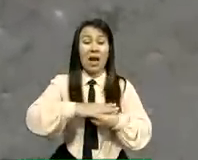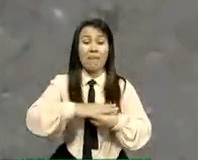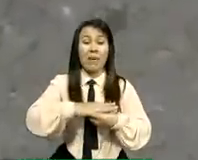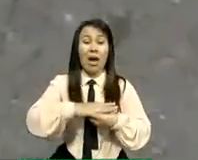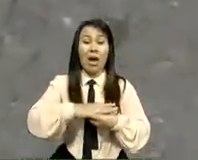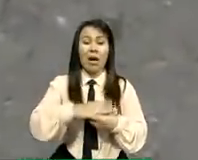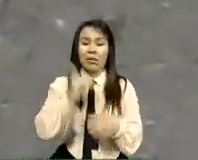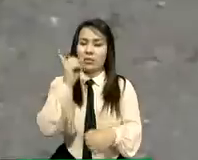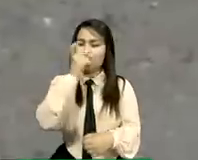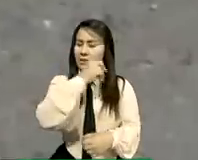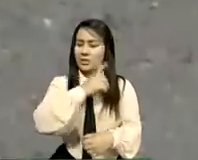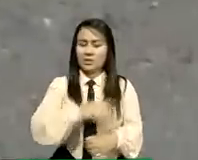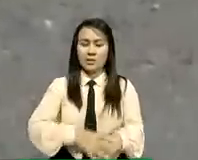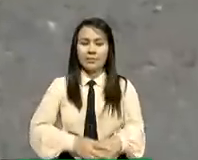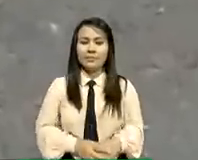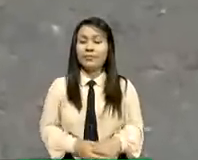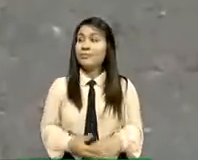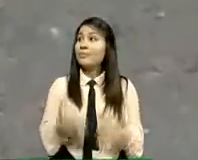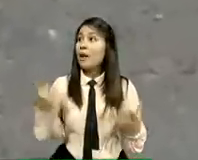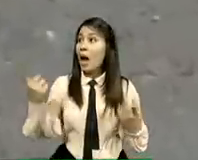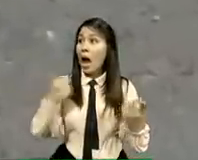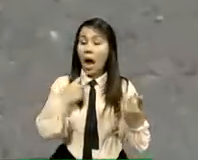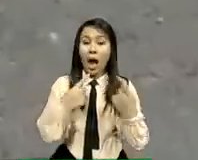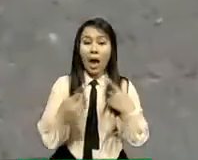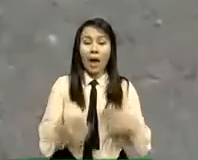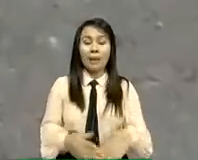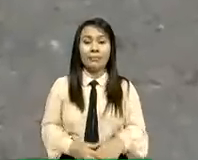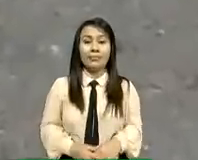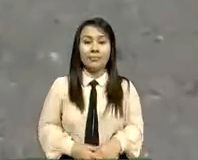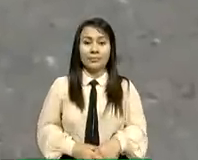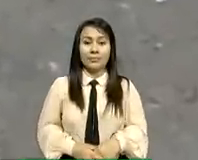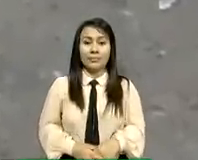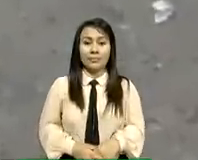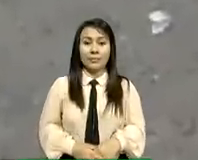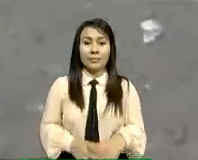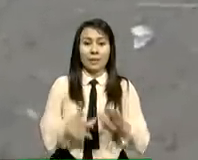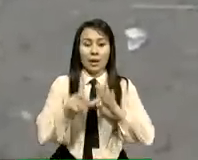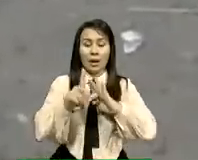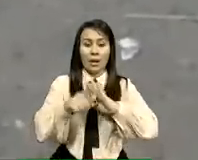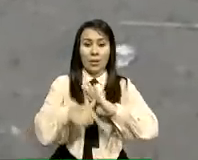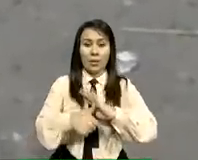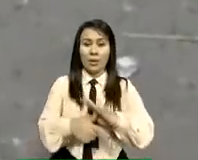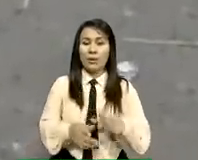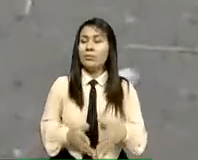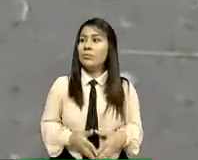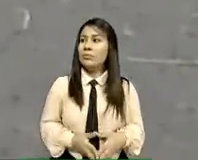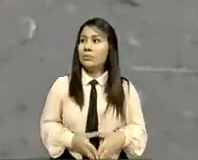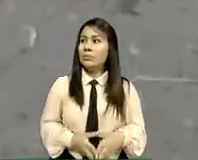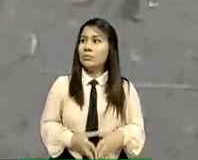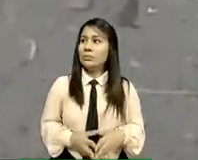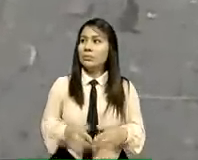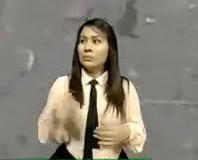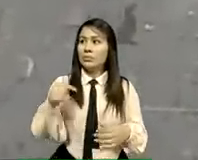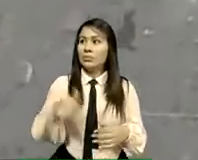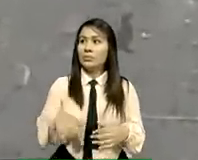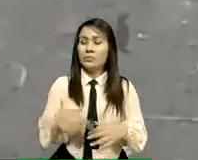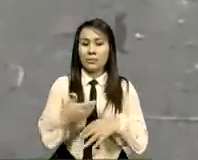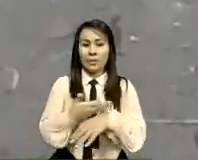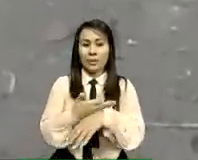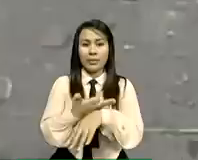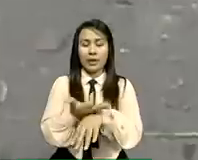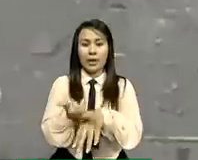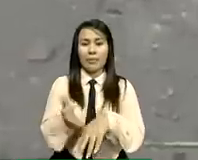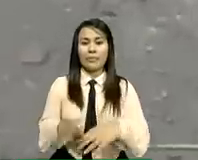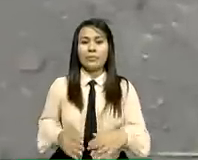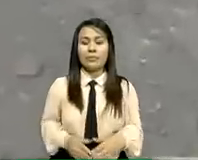alcantarillas. Luego nos quejamos, luego empezamos a denunciar la existencia